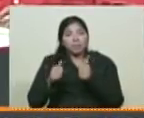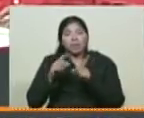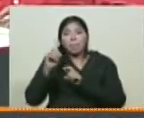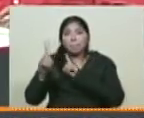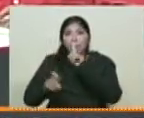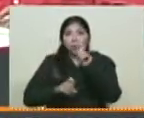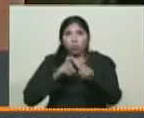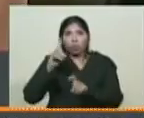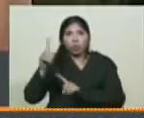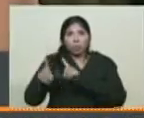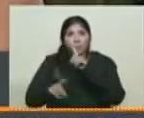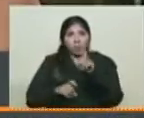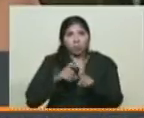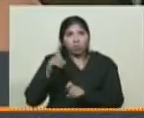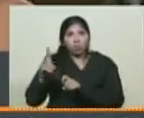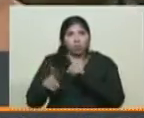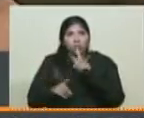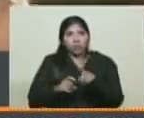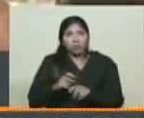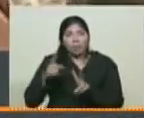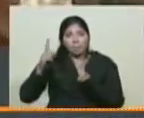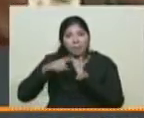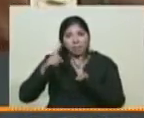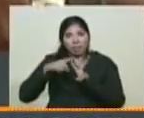la efectúa Adriana La Roca por BTV.